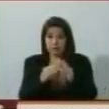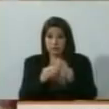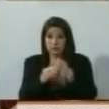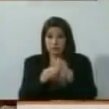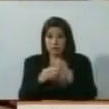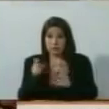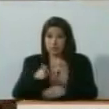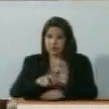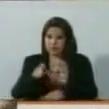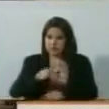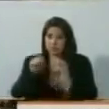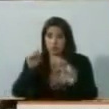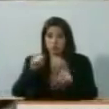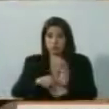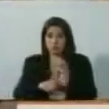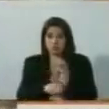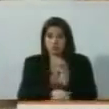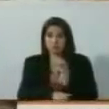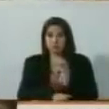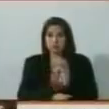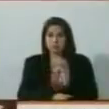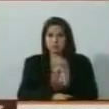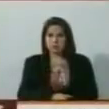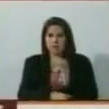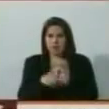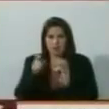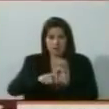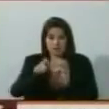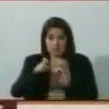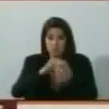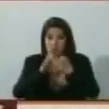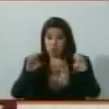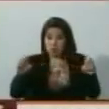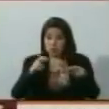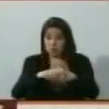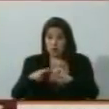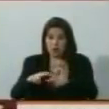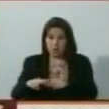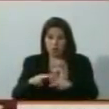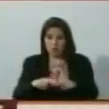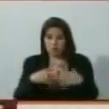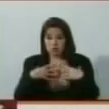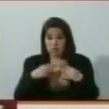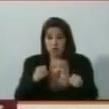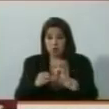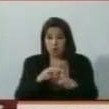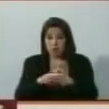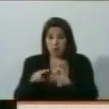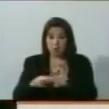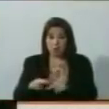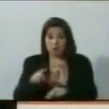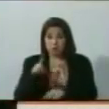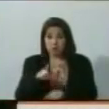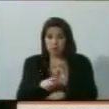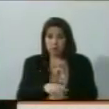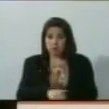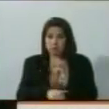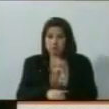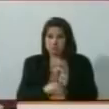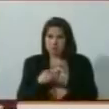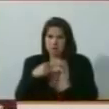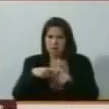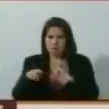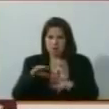vivienda? Sí, necesitamos construir vivienda. ¿Necesitamos educación para los niños? Sí, salud para los niños. Pero ellos no van a